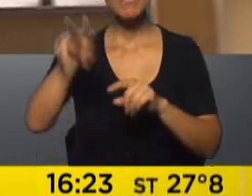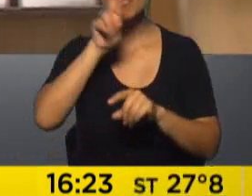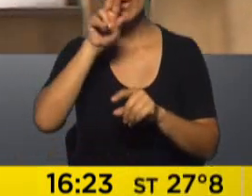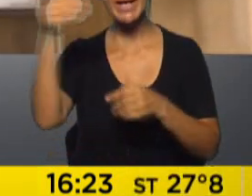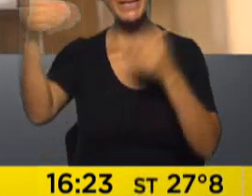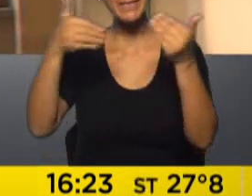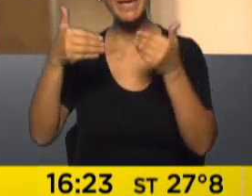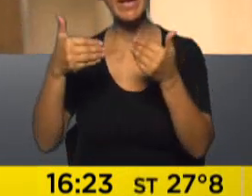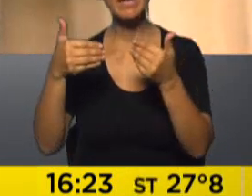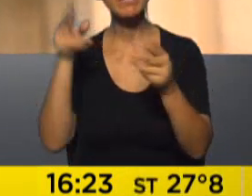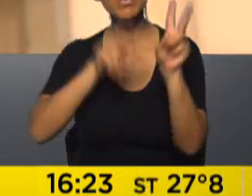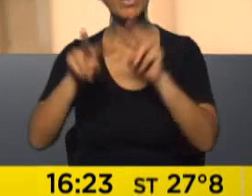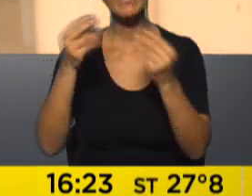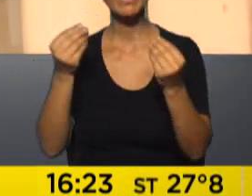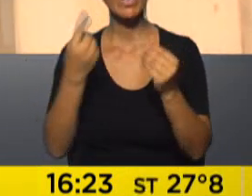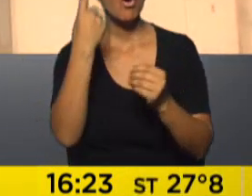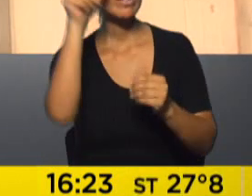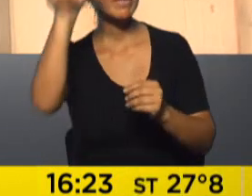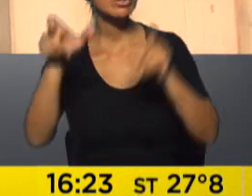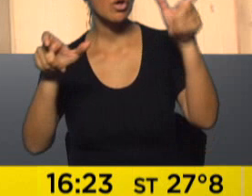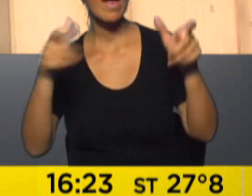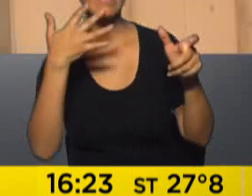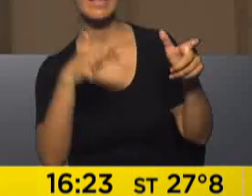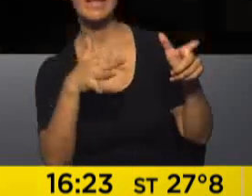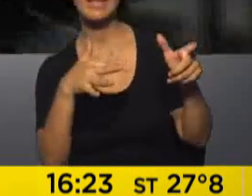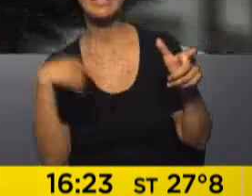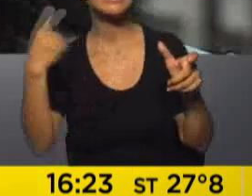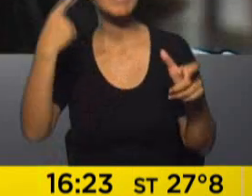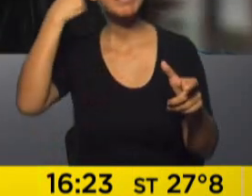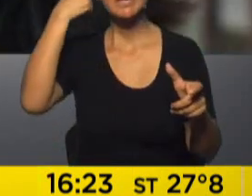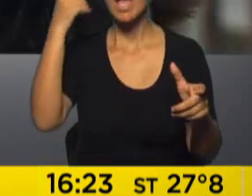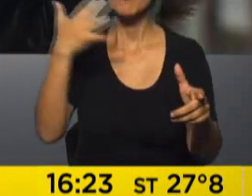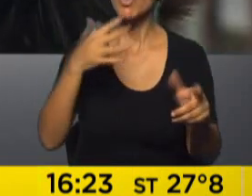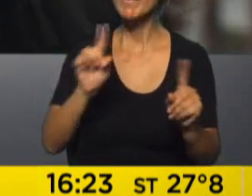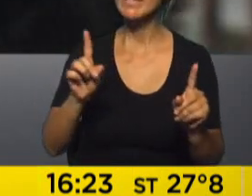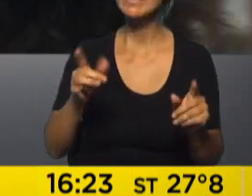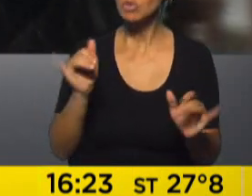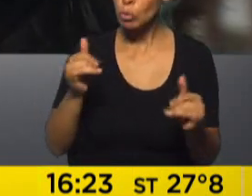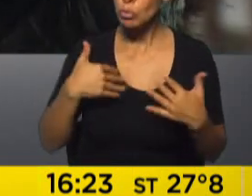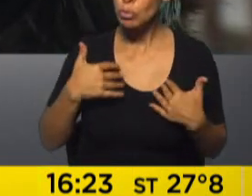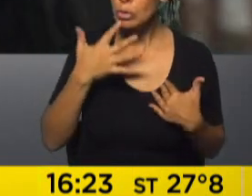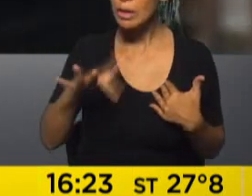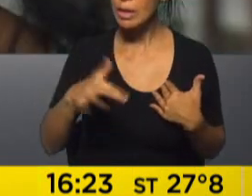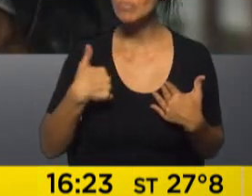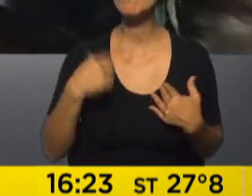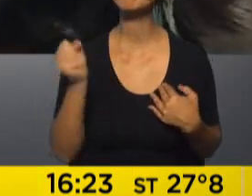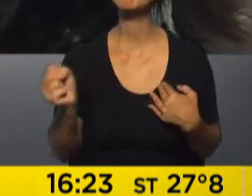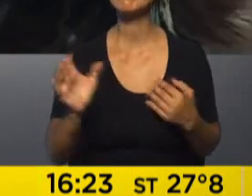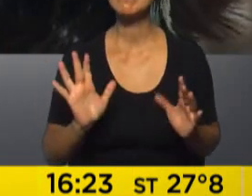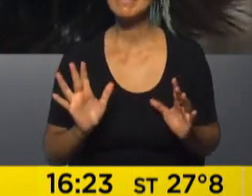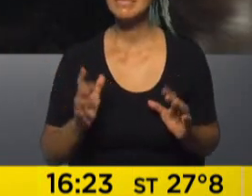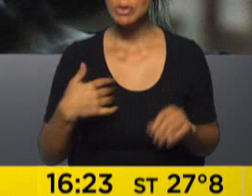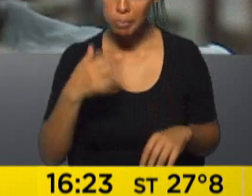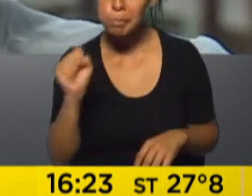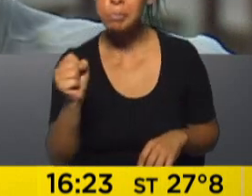las entiendan. Entonces piensan, ay, pero vos no me entendés. Sí te entiendo. Yo viví la